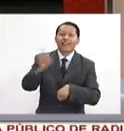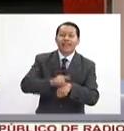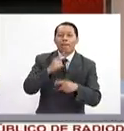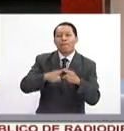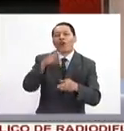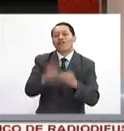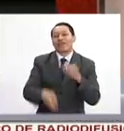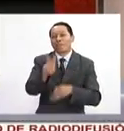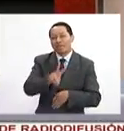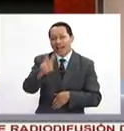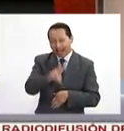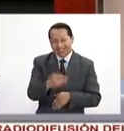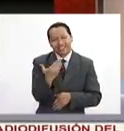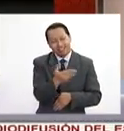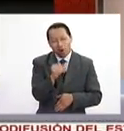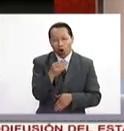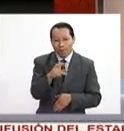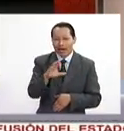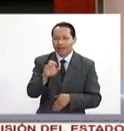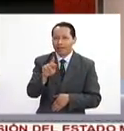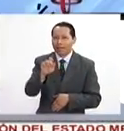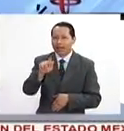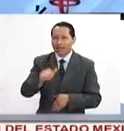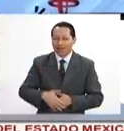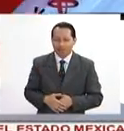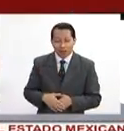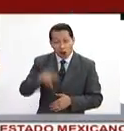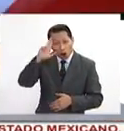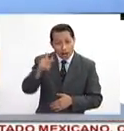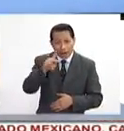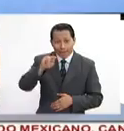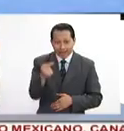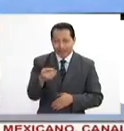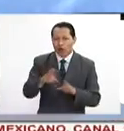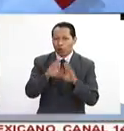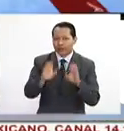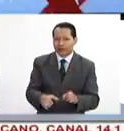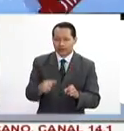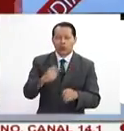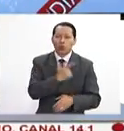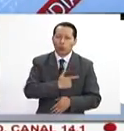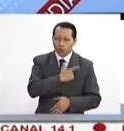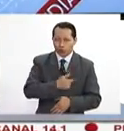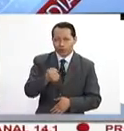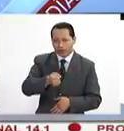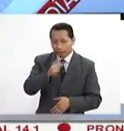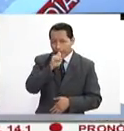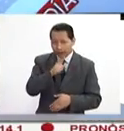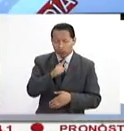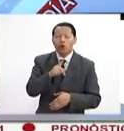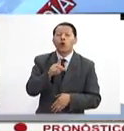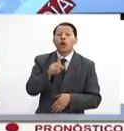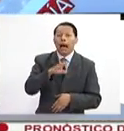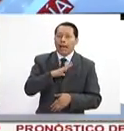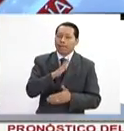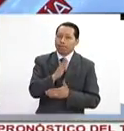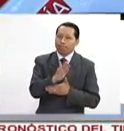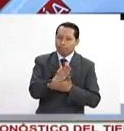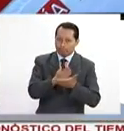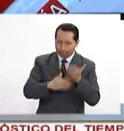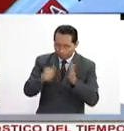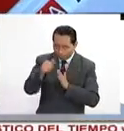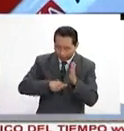fin nos llegó el viernes. Te saludo con gusto, Omar Cepeda. Hola Pati, ¿qué tal estás? Es un placer saludarte. Mitad de mes, viernes 16 ya